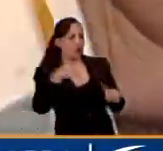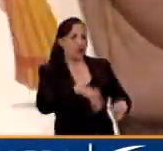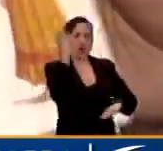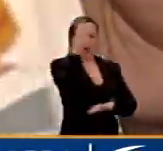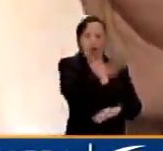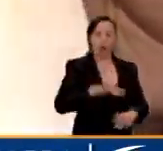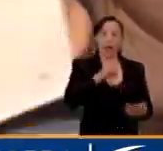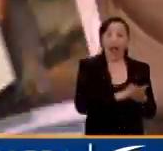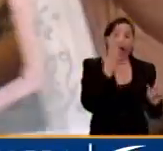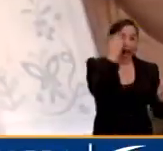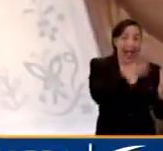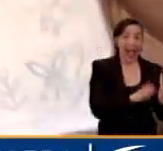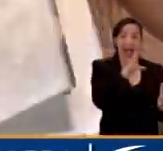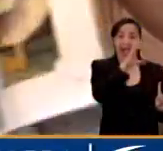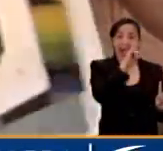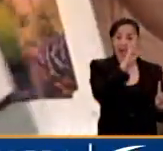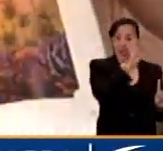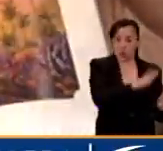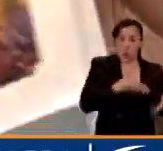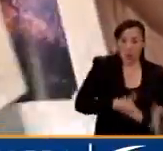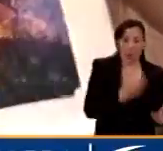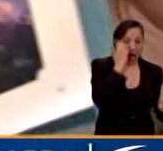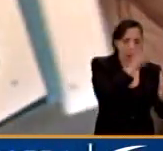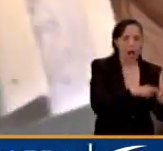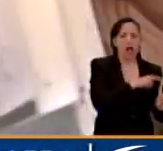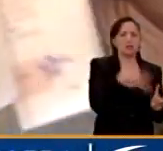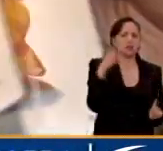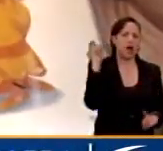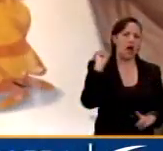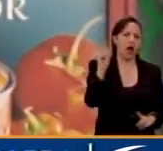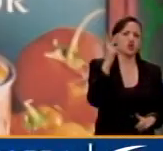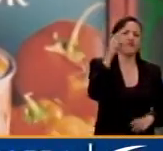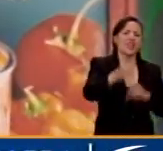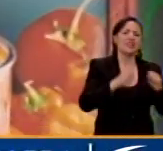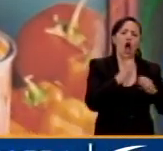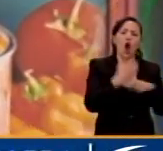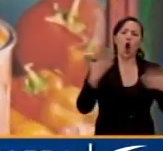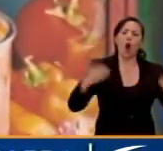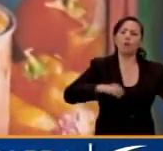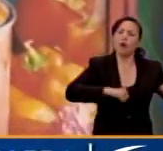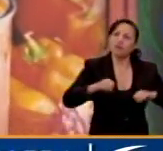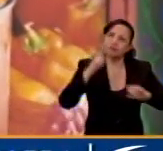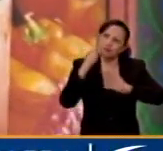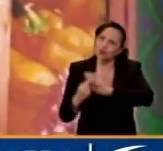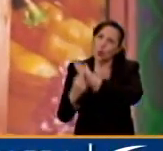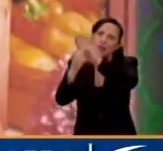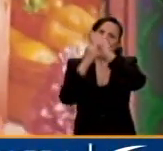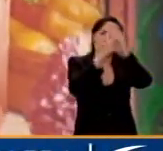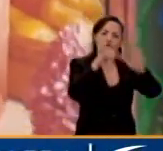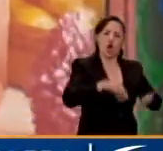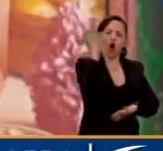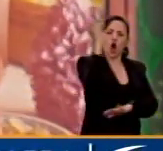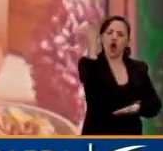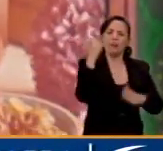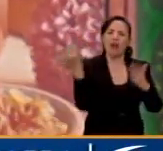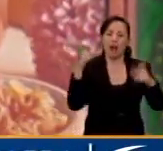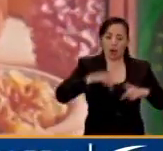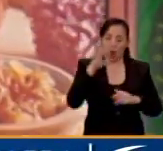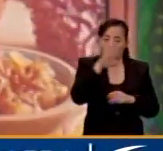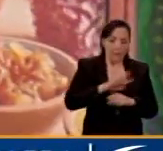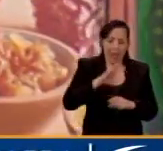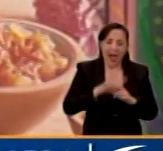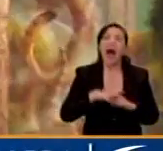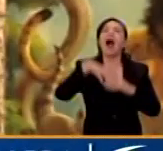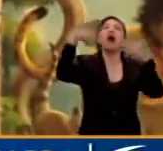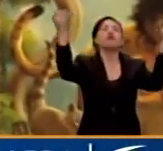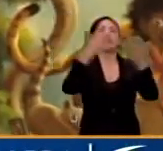20 años hablando de cómo hacer país por fuera de nuestras fronteras y, por supuesto, con una enseñanza muy bella, porque no solo lo